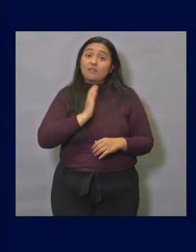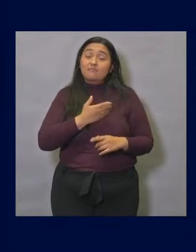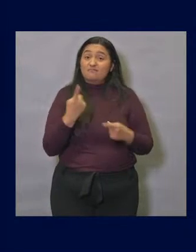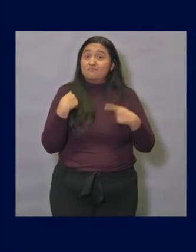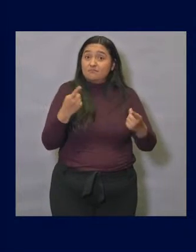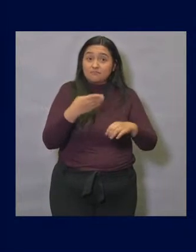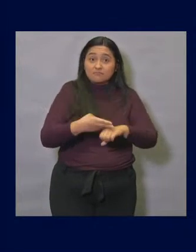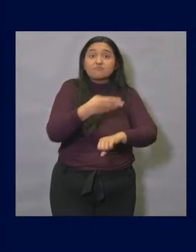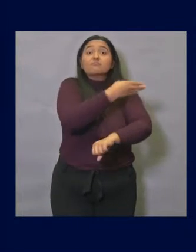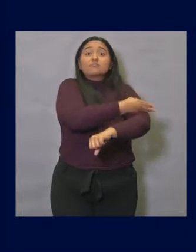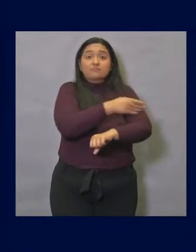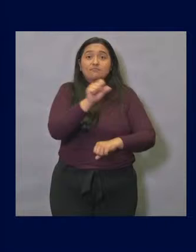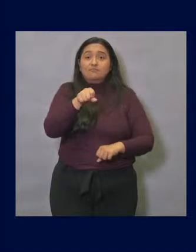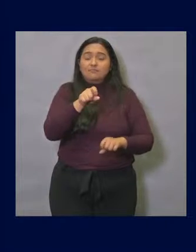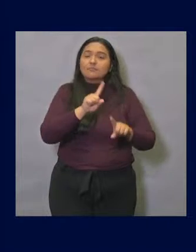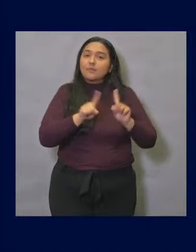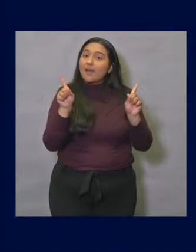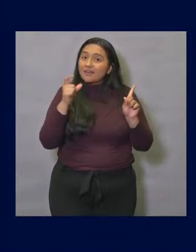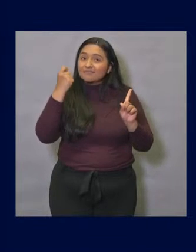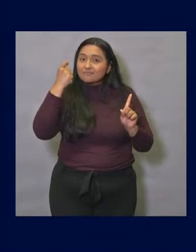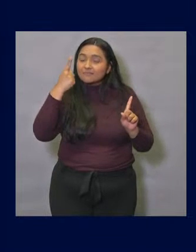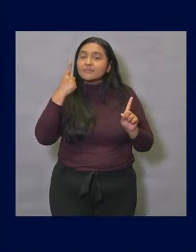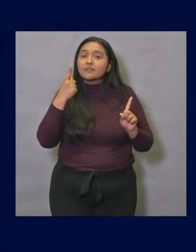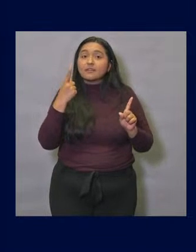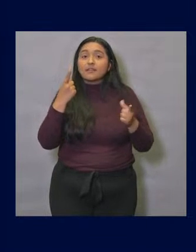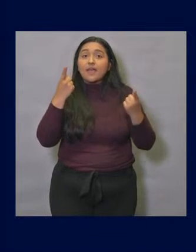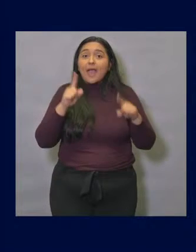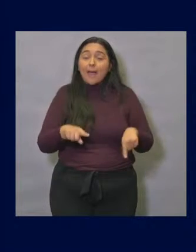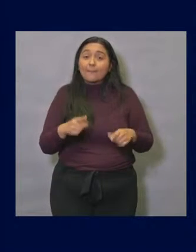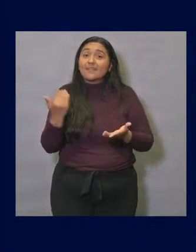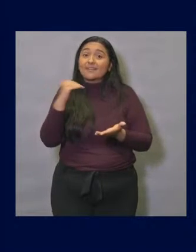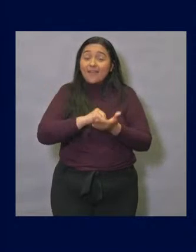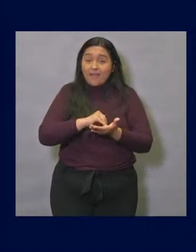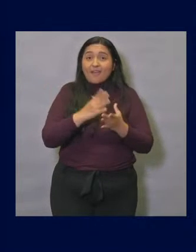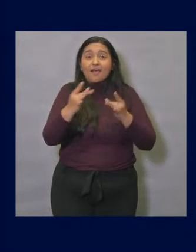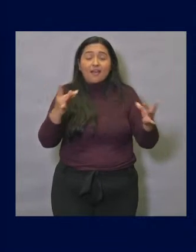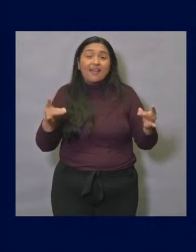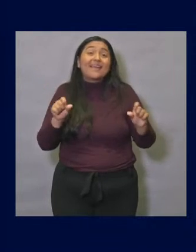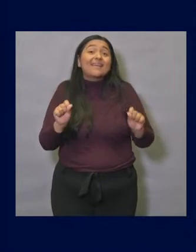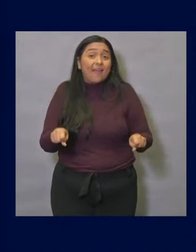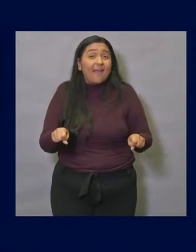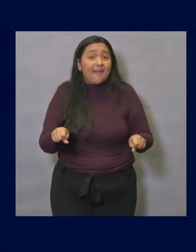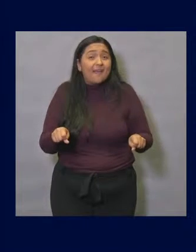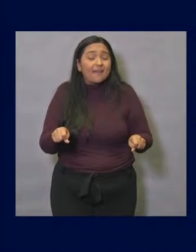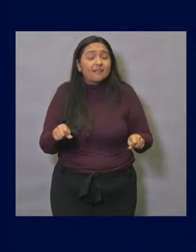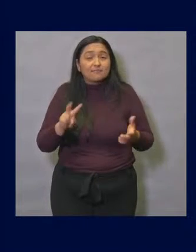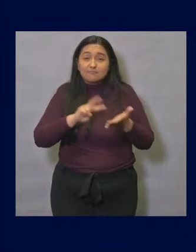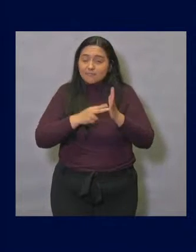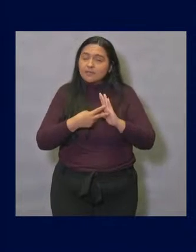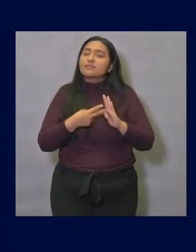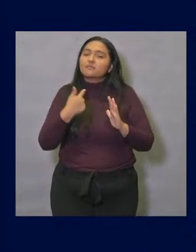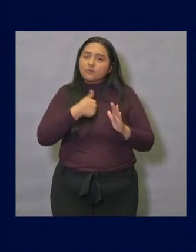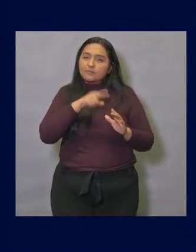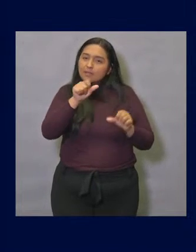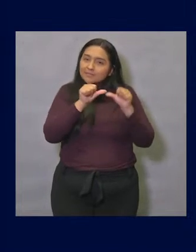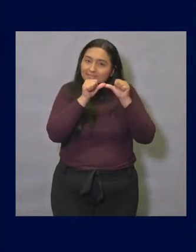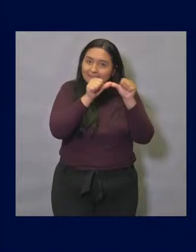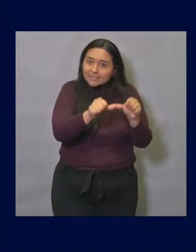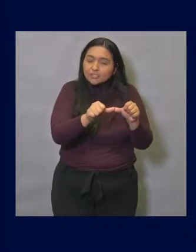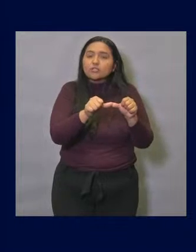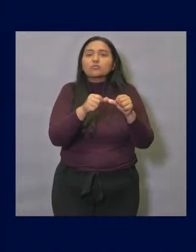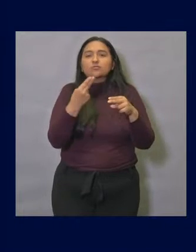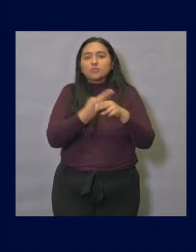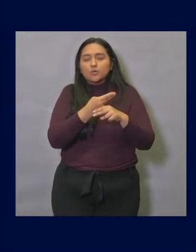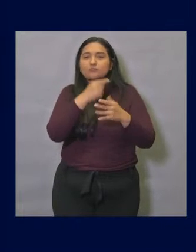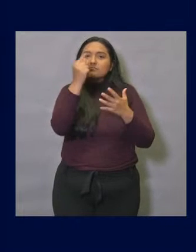entonces, no somos inmunes a volver a este tipo de situaciones. Debemos utilizar todas las herramientas que tenemos para evitar que